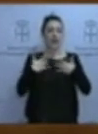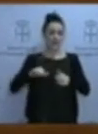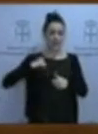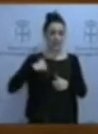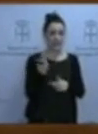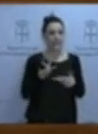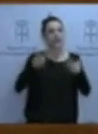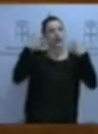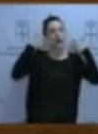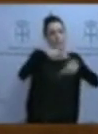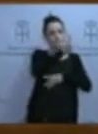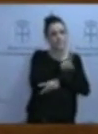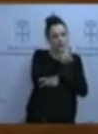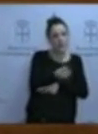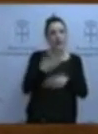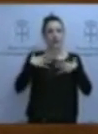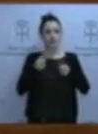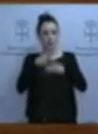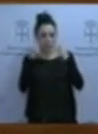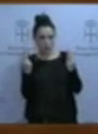pública, gestión